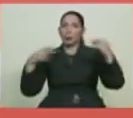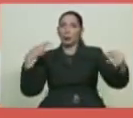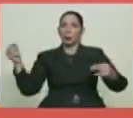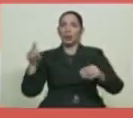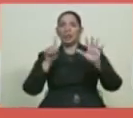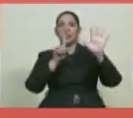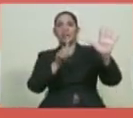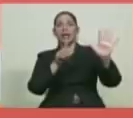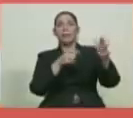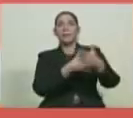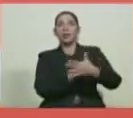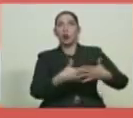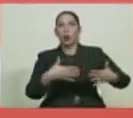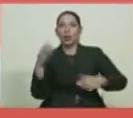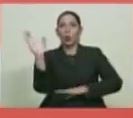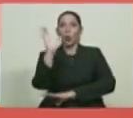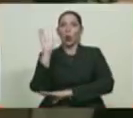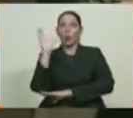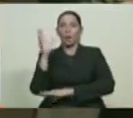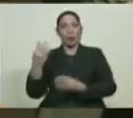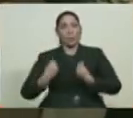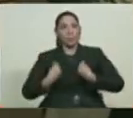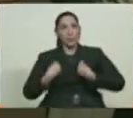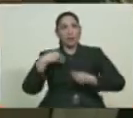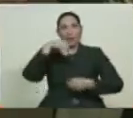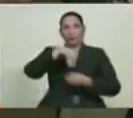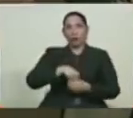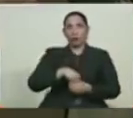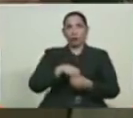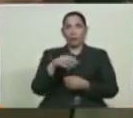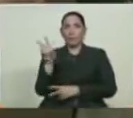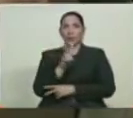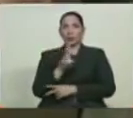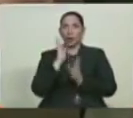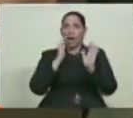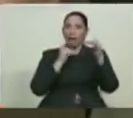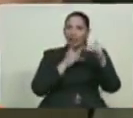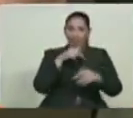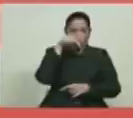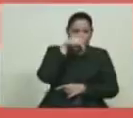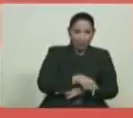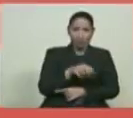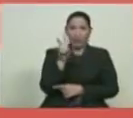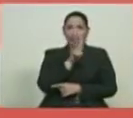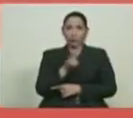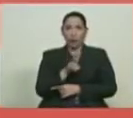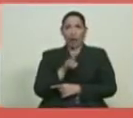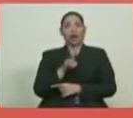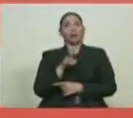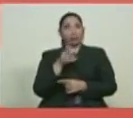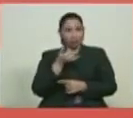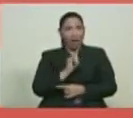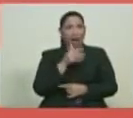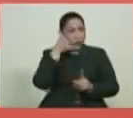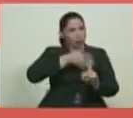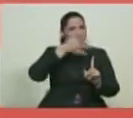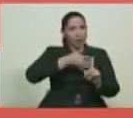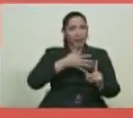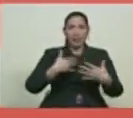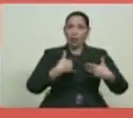de colombianos que viven en Venezuela y que son atendidos en Venezuela y que reciben salud, educación.